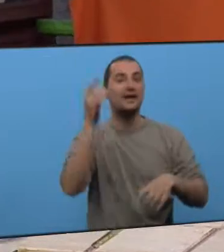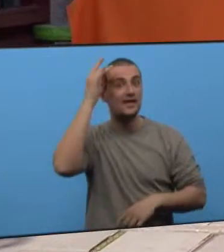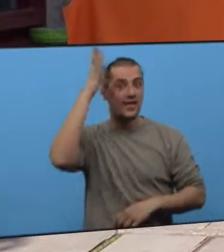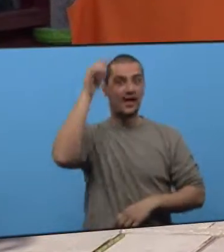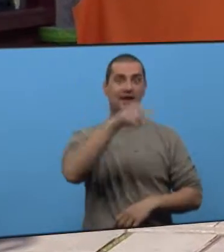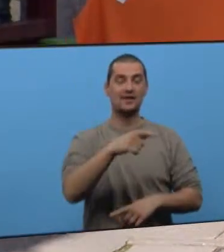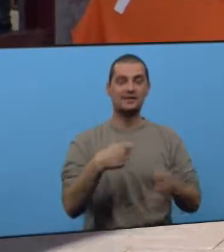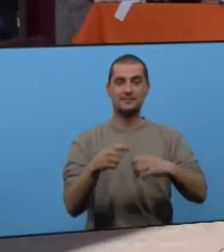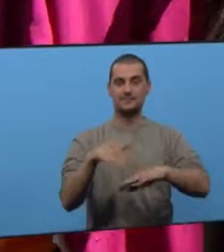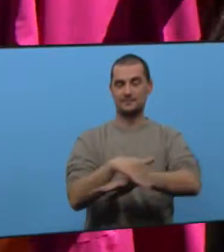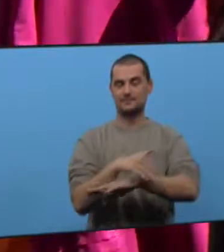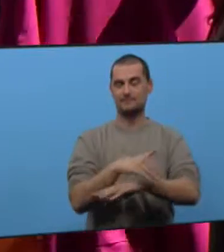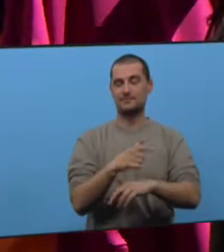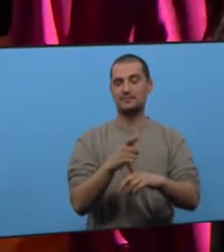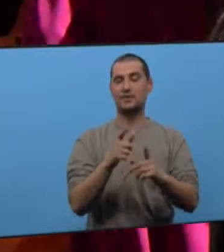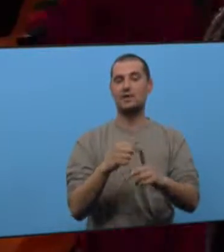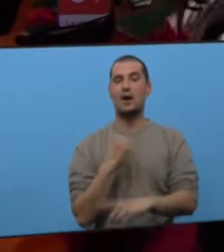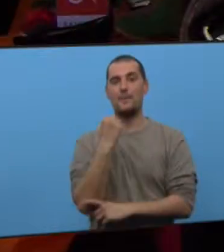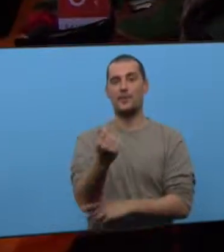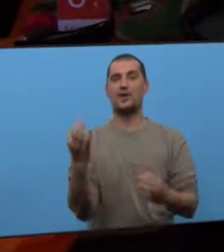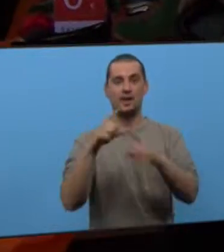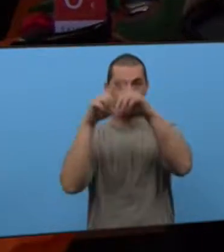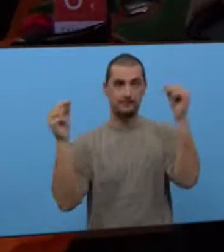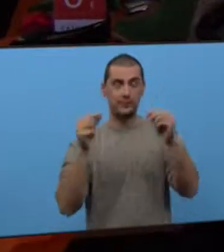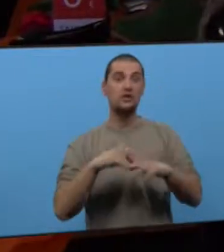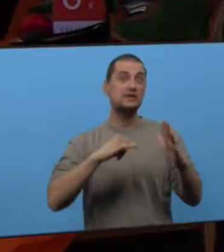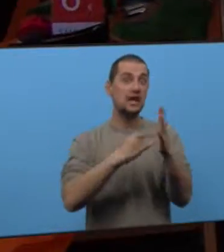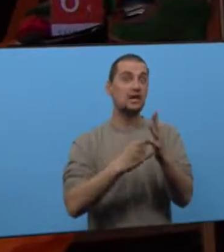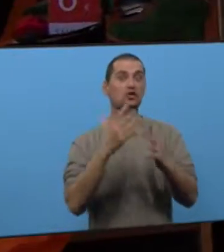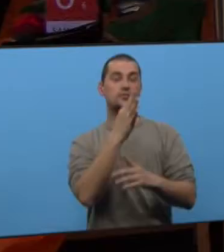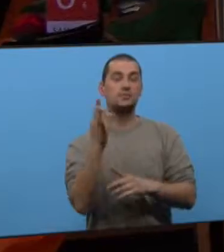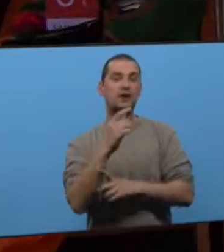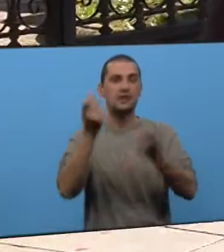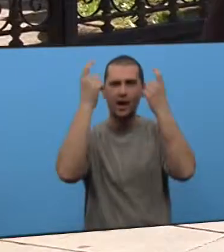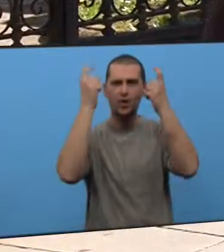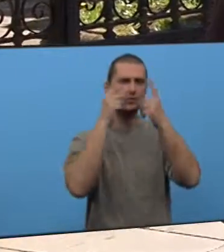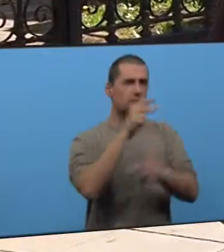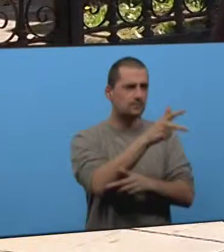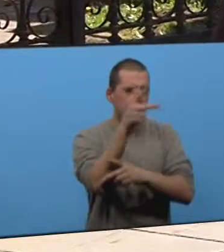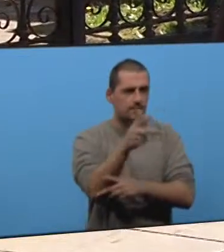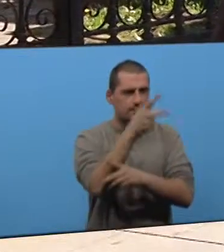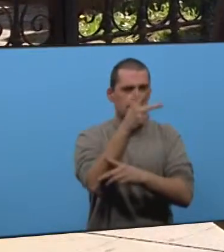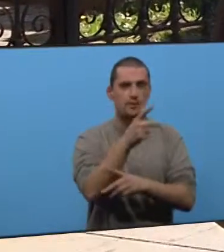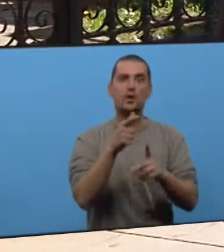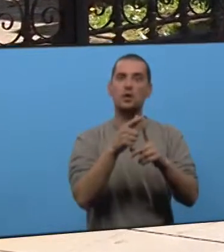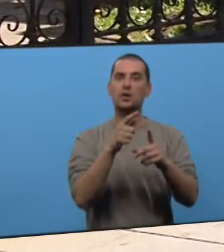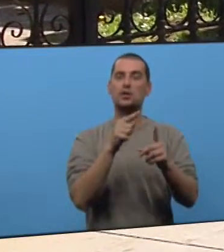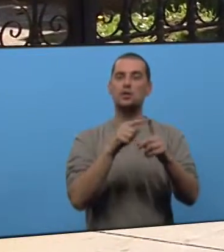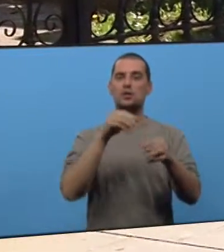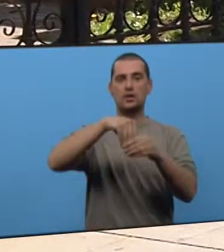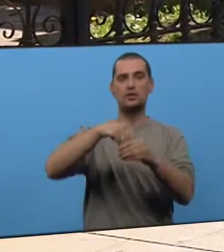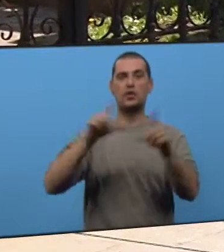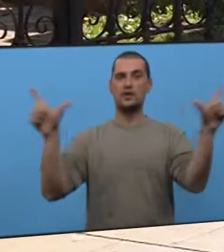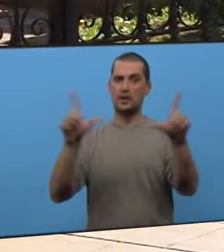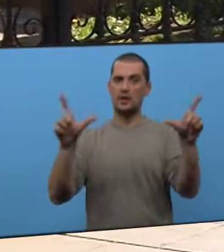co apoio da Fundación TIC. Técnicos e bolseiros gravaron e realizaron audiovisuais que se emitiron en canles de televisión,